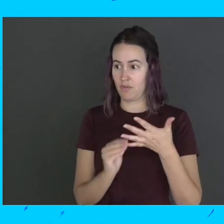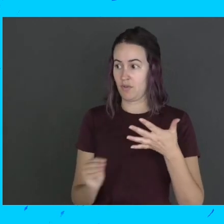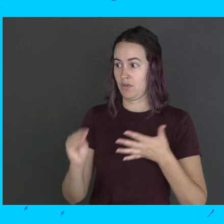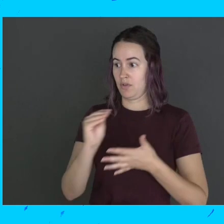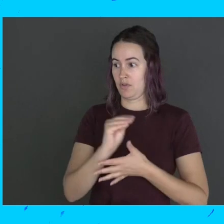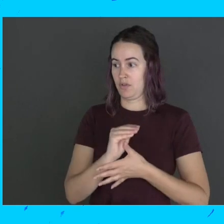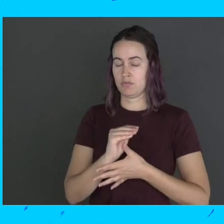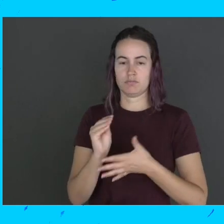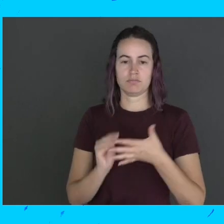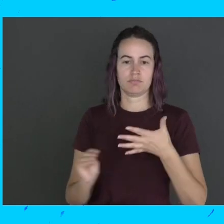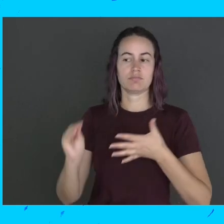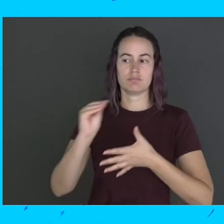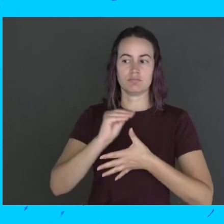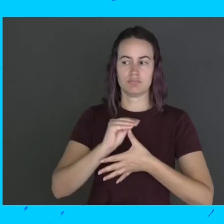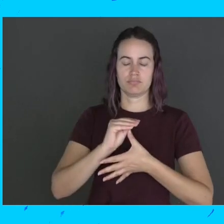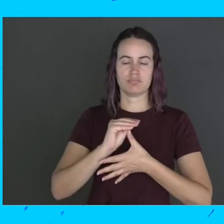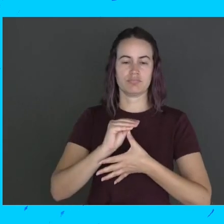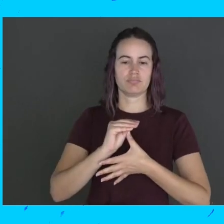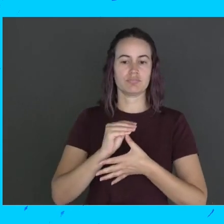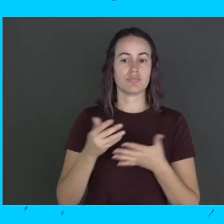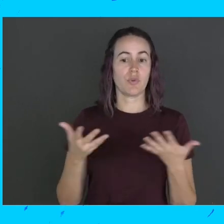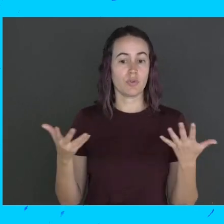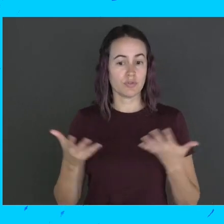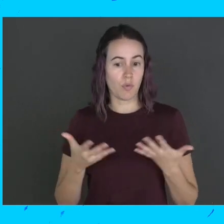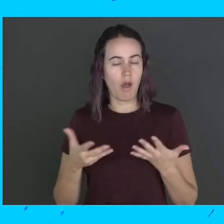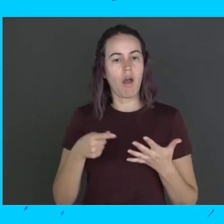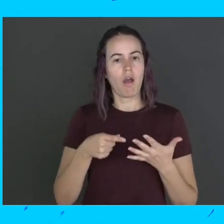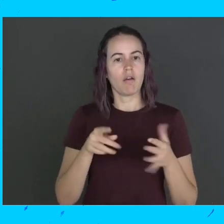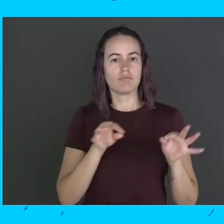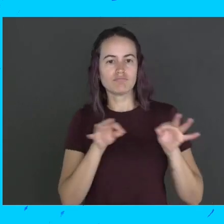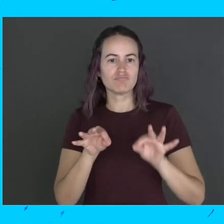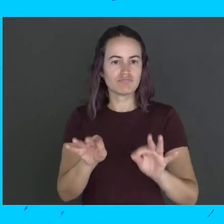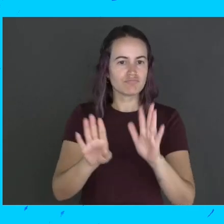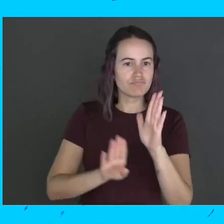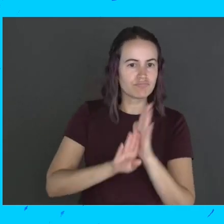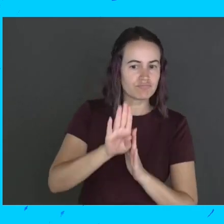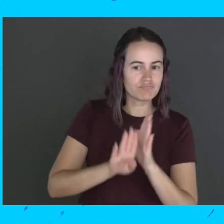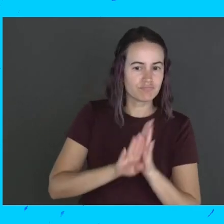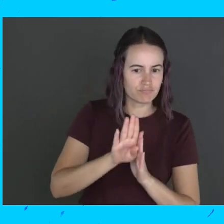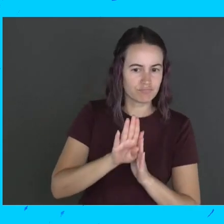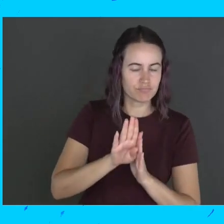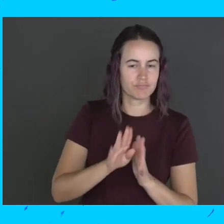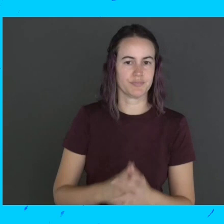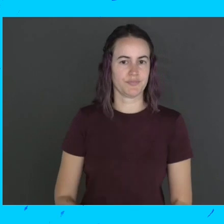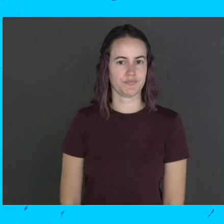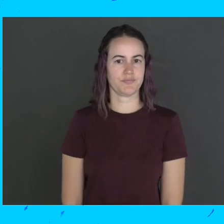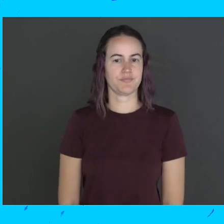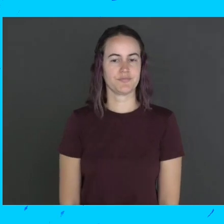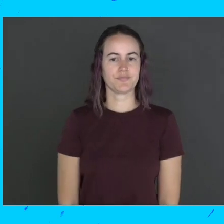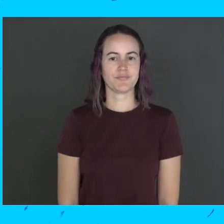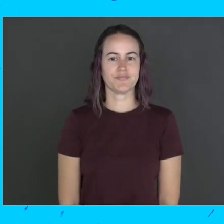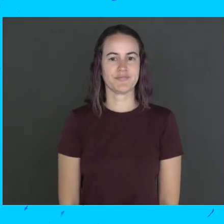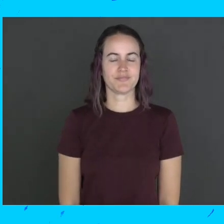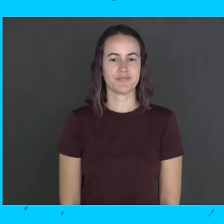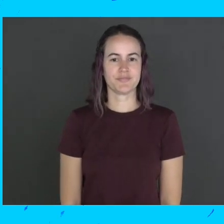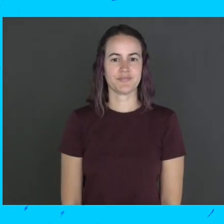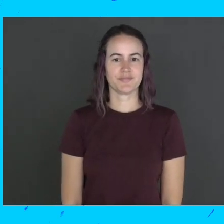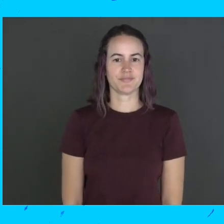construir un abordaje más cohesivo para promocionar y para